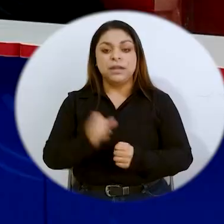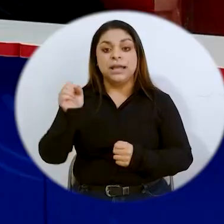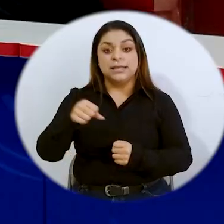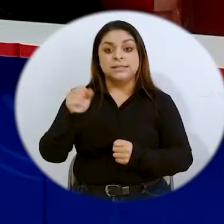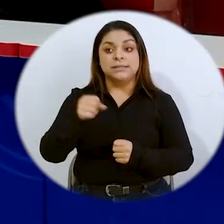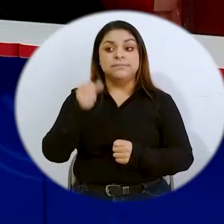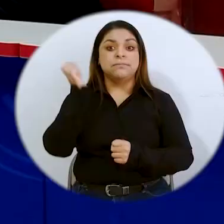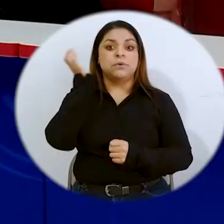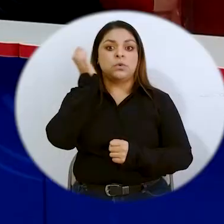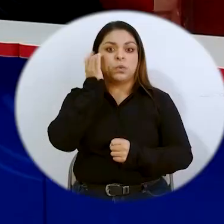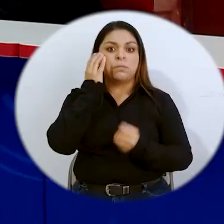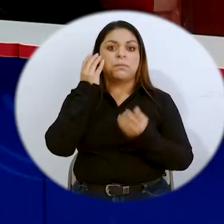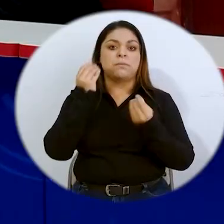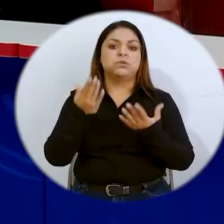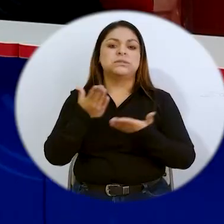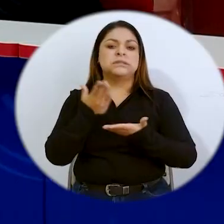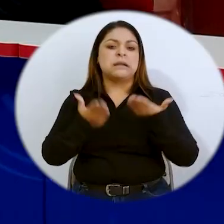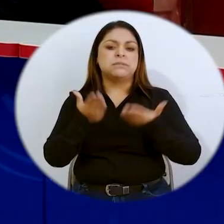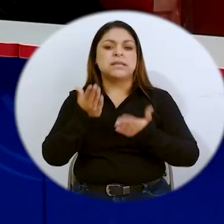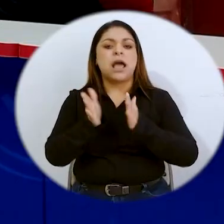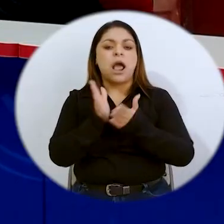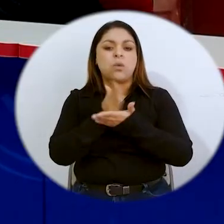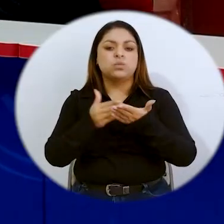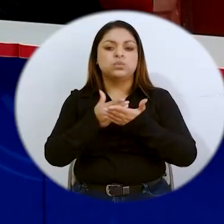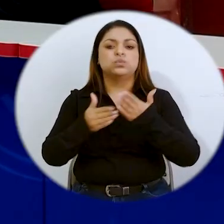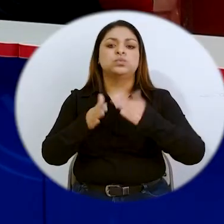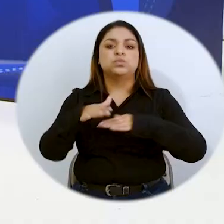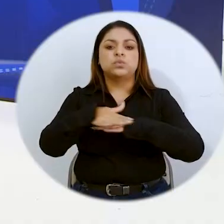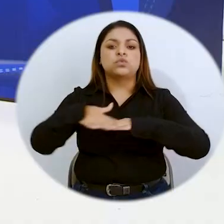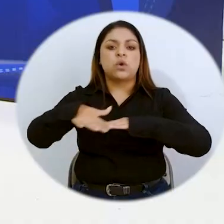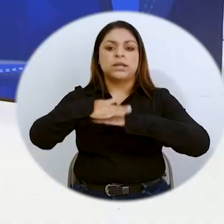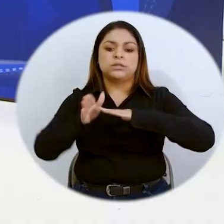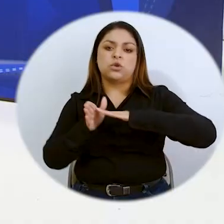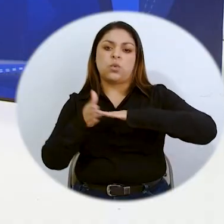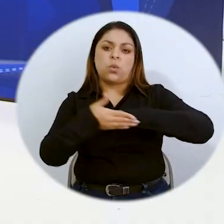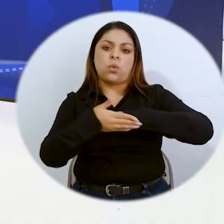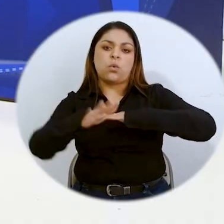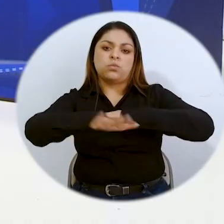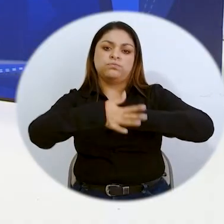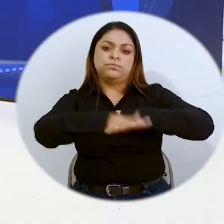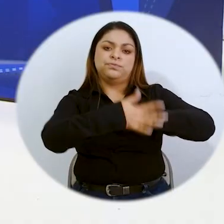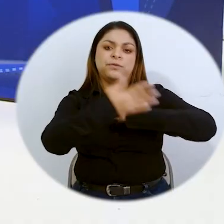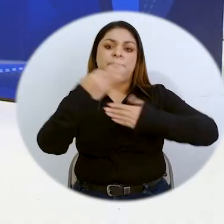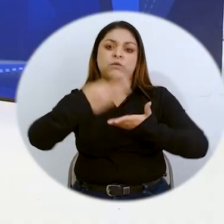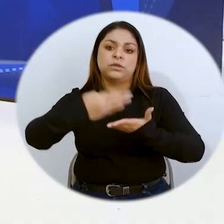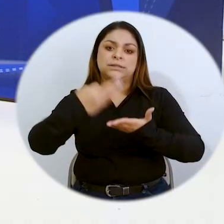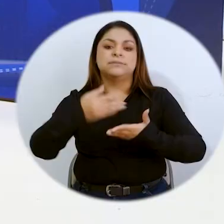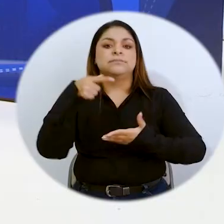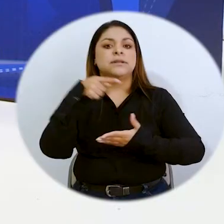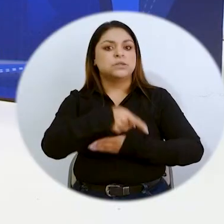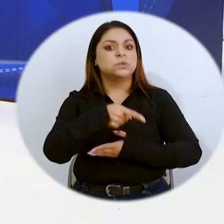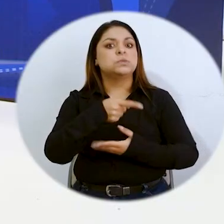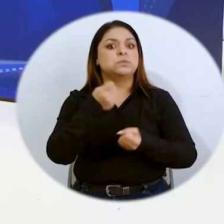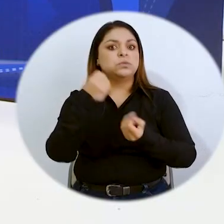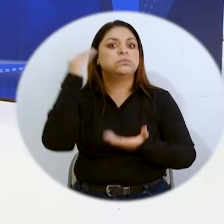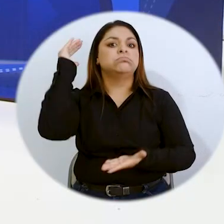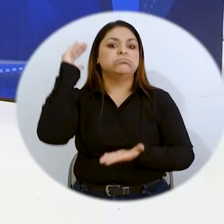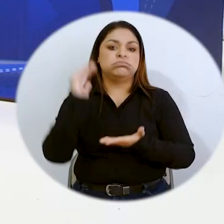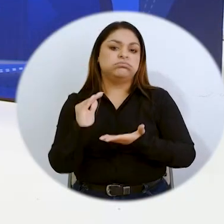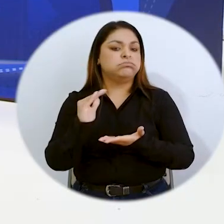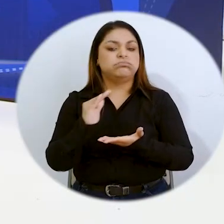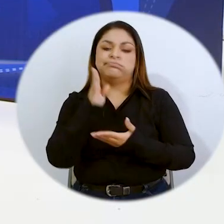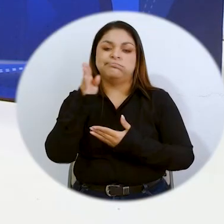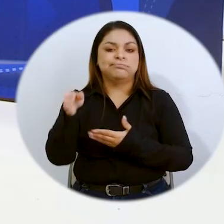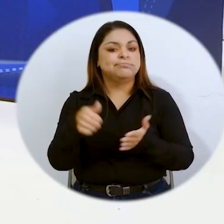preocupó particularmente que fue como en las zonas costeras y fronterizas donde el abstencionismo fue bastante considerable.